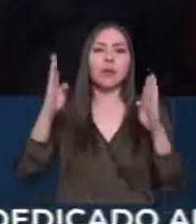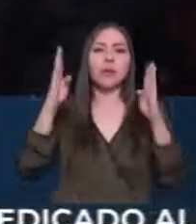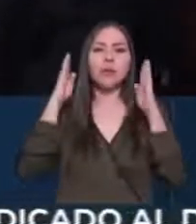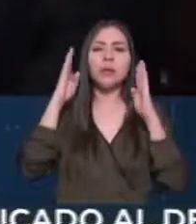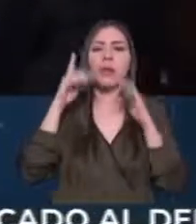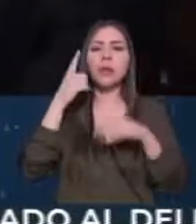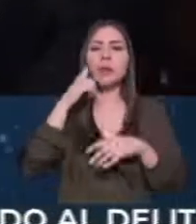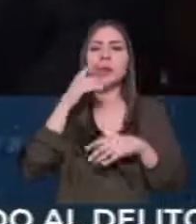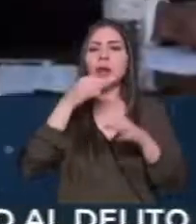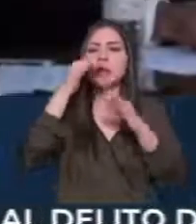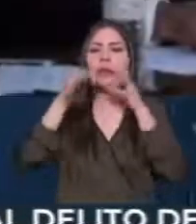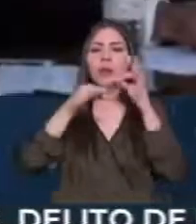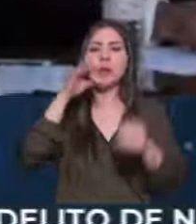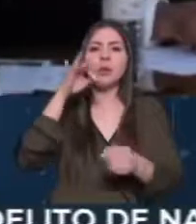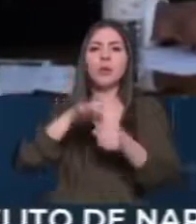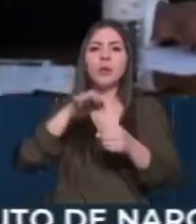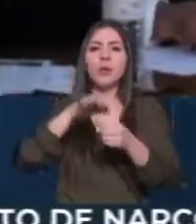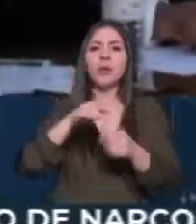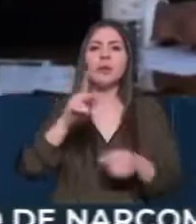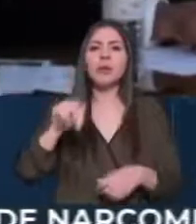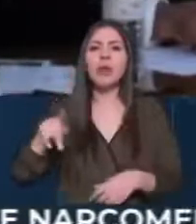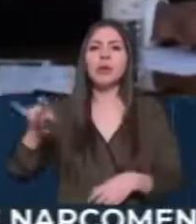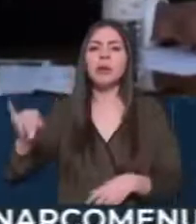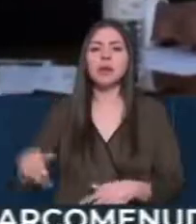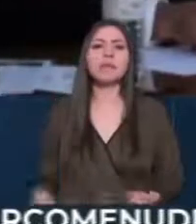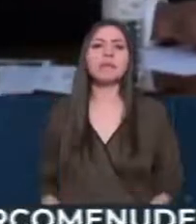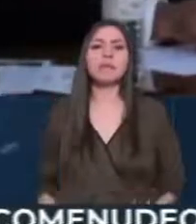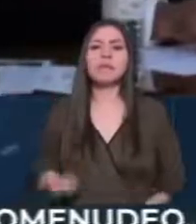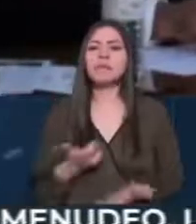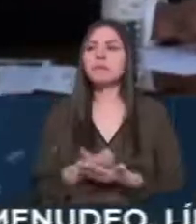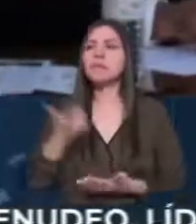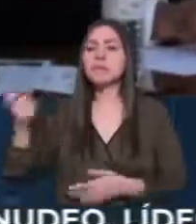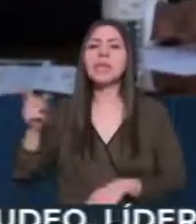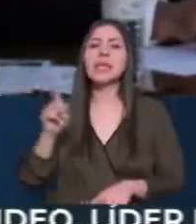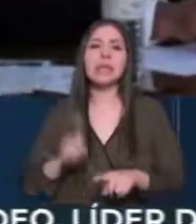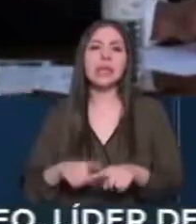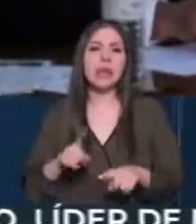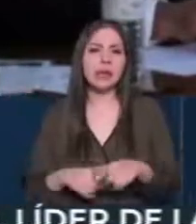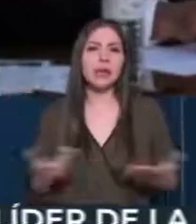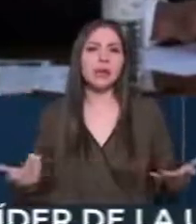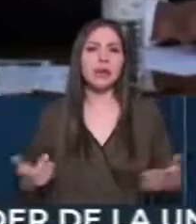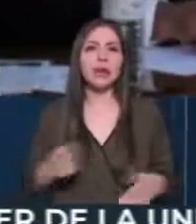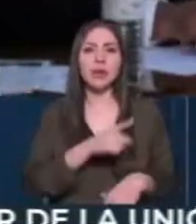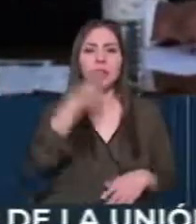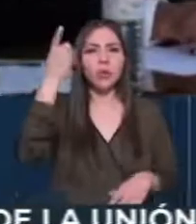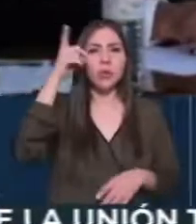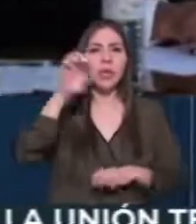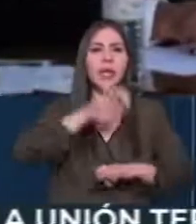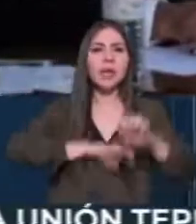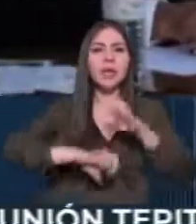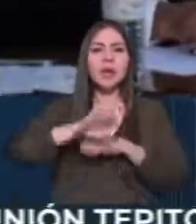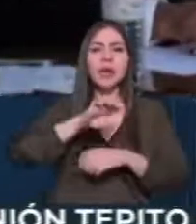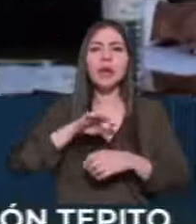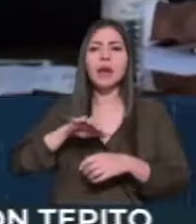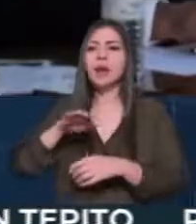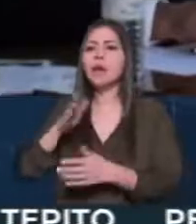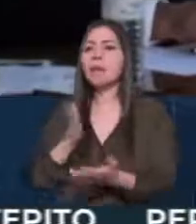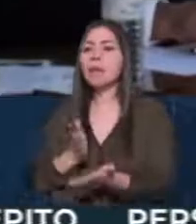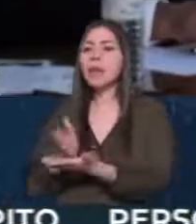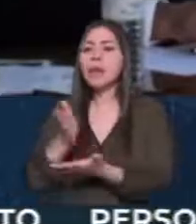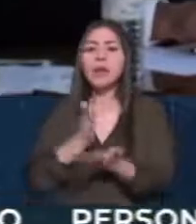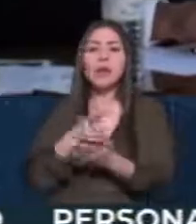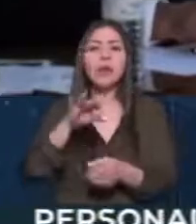de la derecha. ¿Quién está pagando eso? ¿Por qué se están metiendo los empresarios en esta elección? Es lo que vivimos